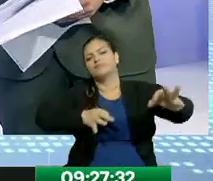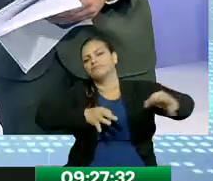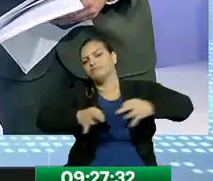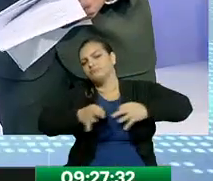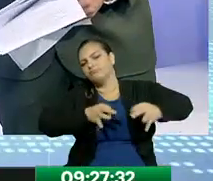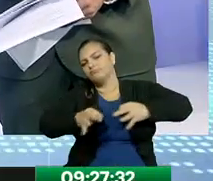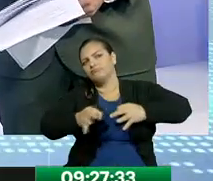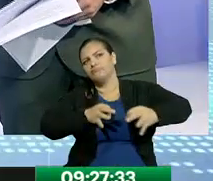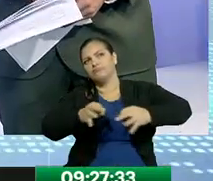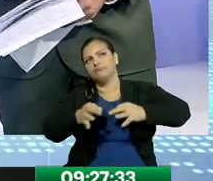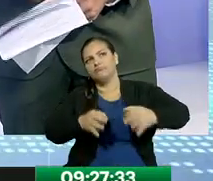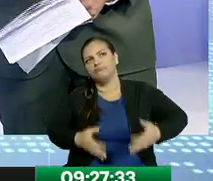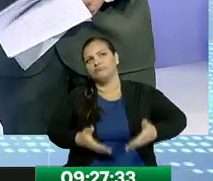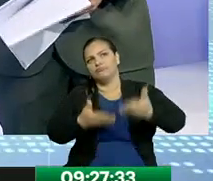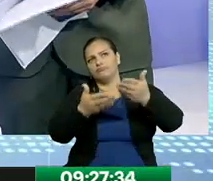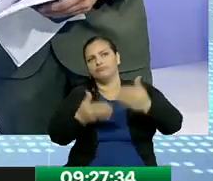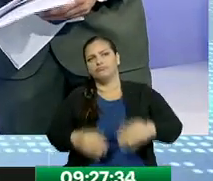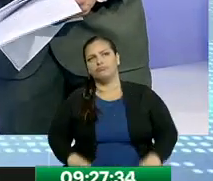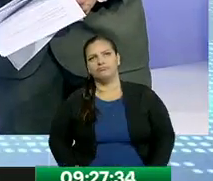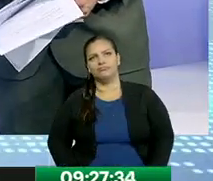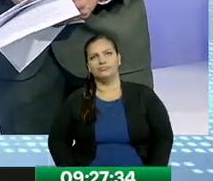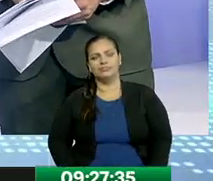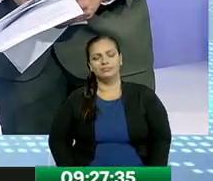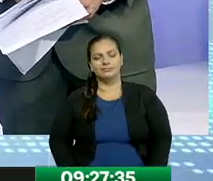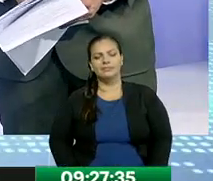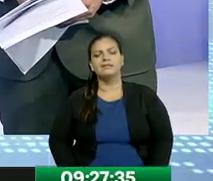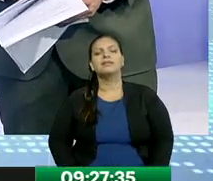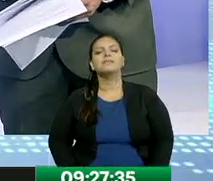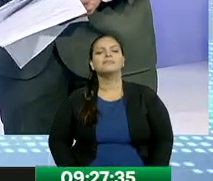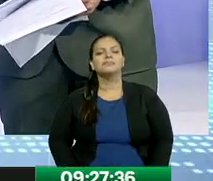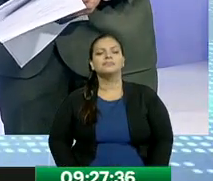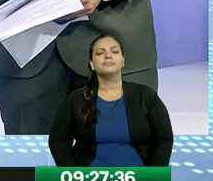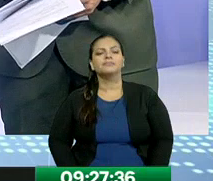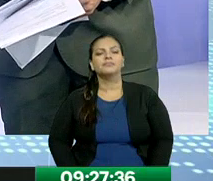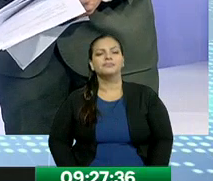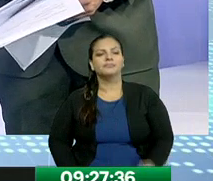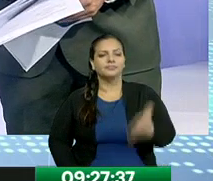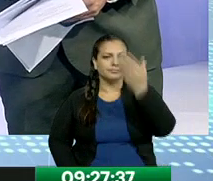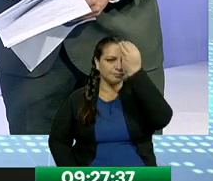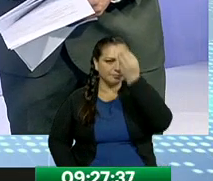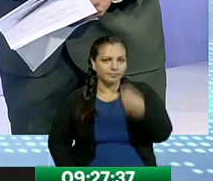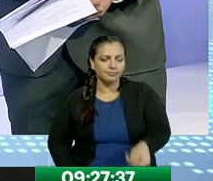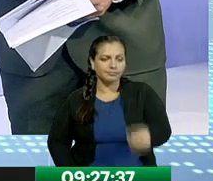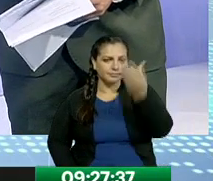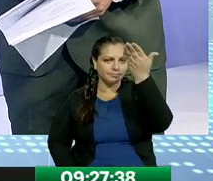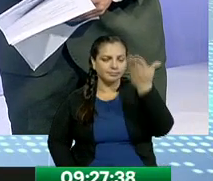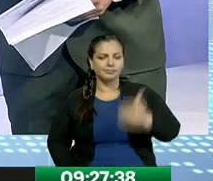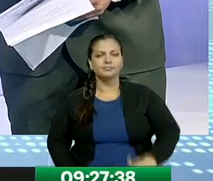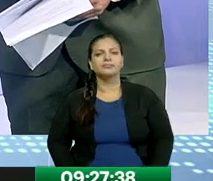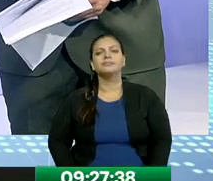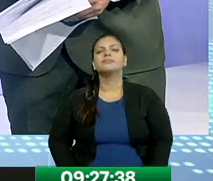de lo que acontece precisamente in situ. Jorge, voy contigo de nuevo, buenos días.